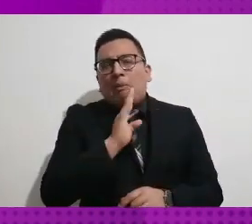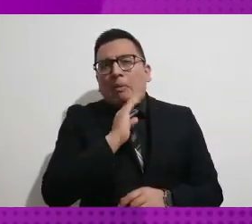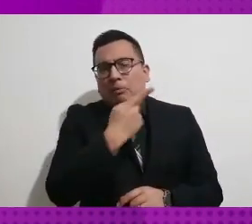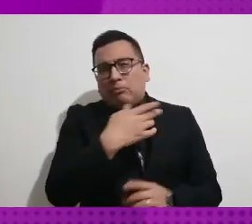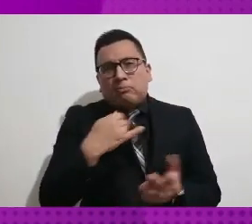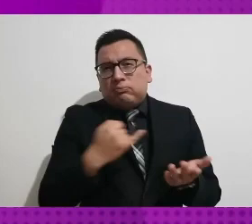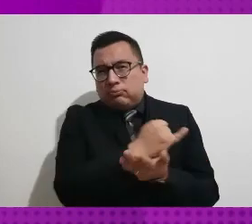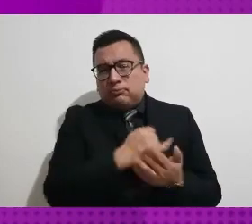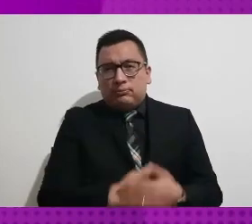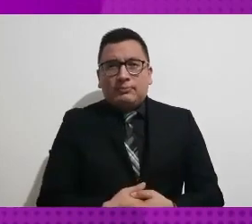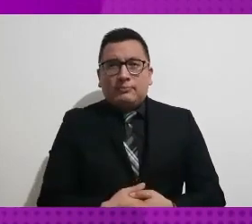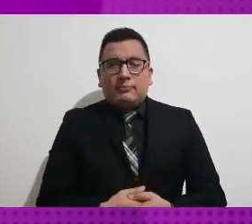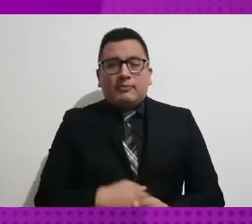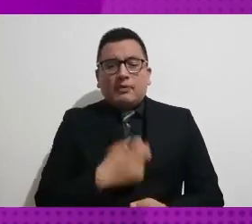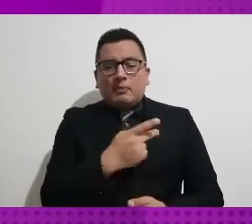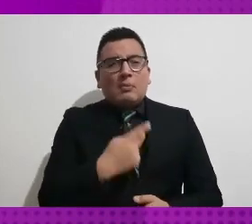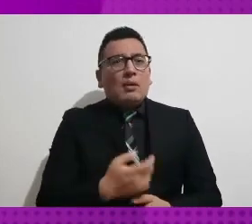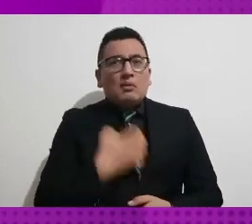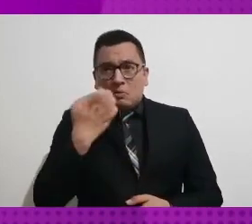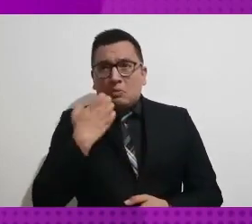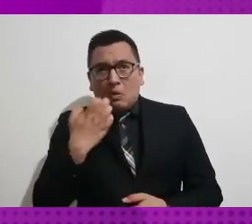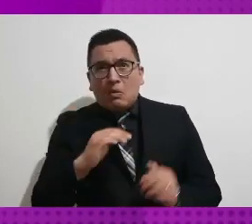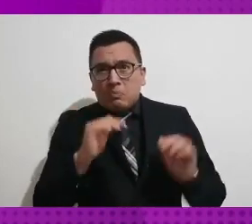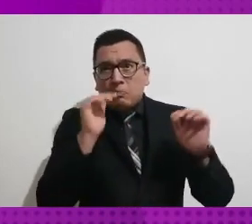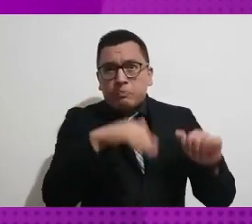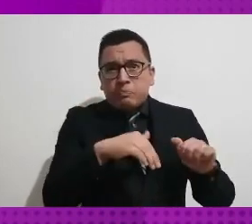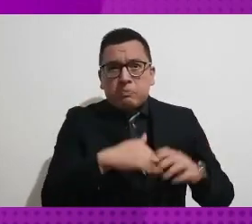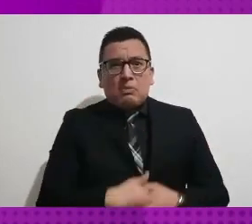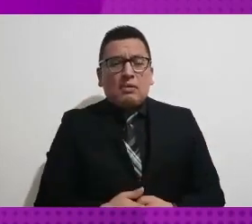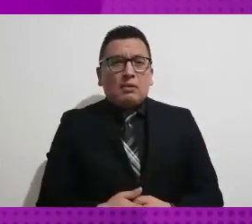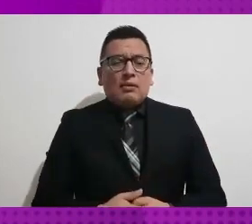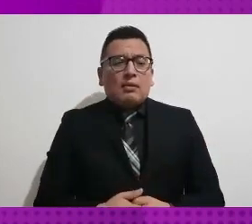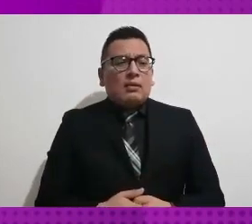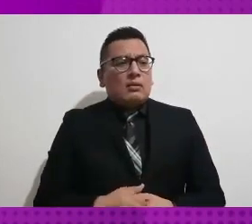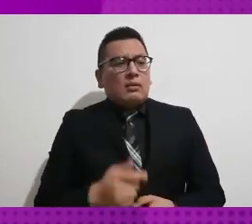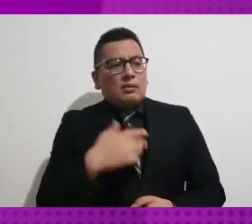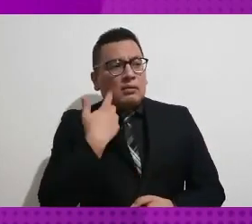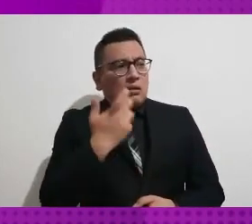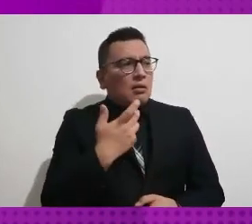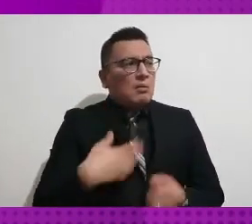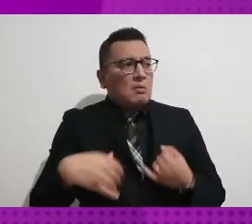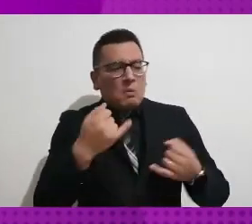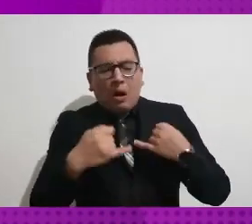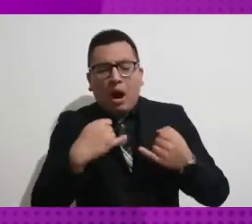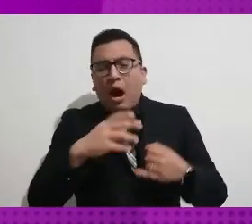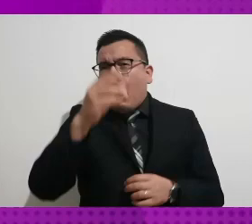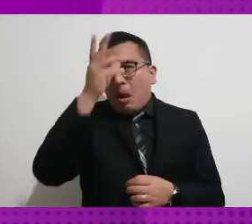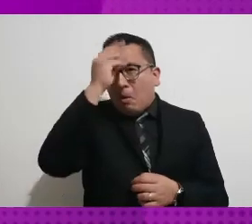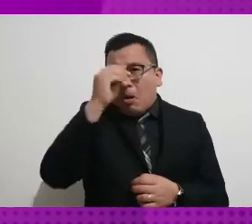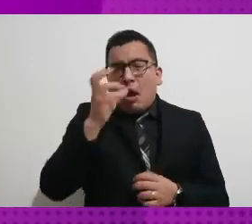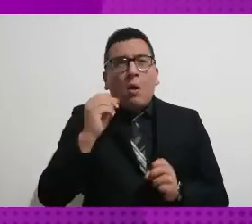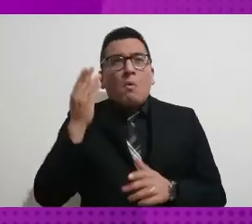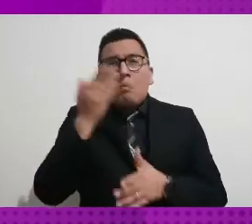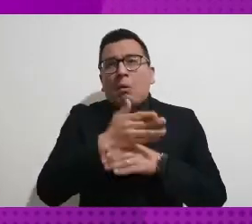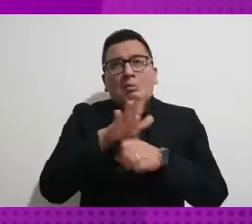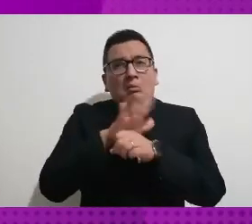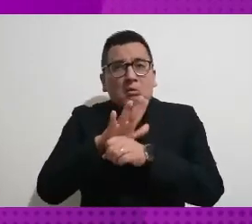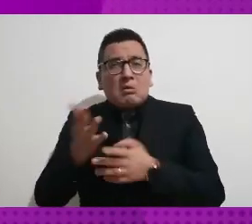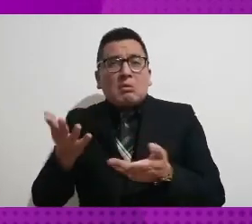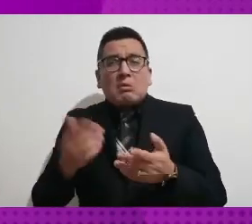eh, el hecho que vayan a ir a tomar clases, que vayan a jugar, que vayan al cine, que